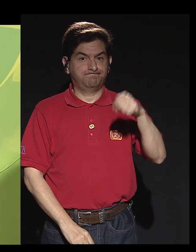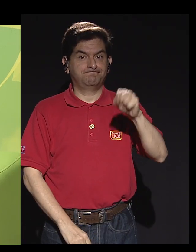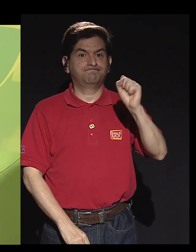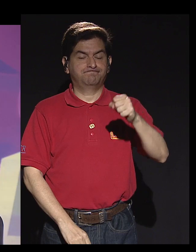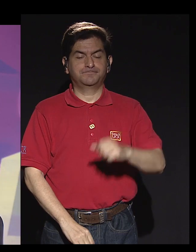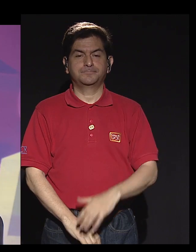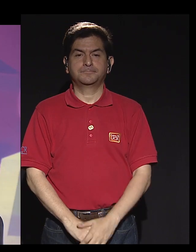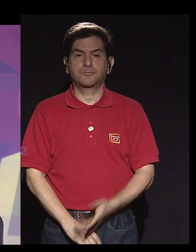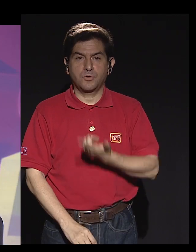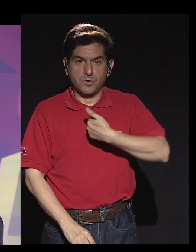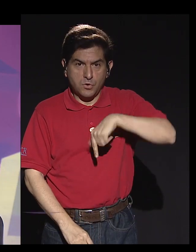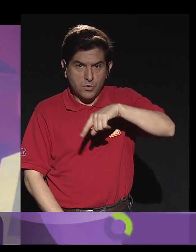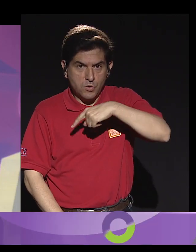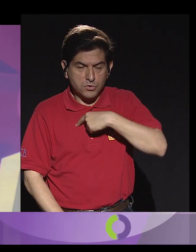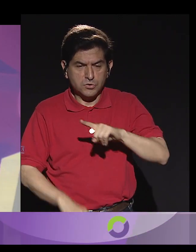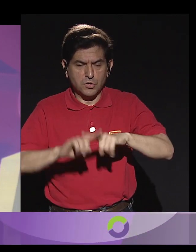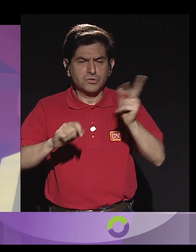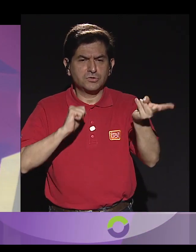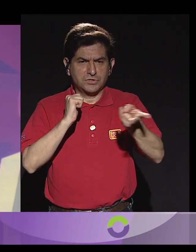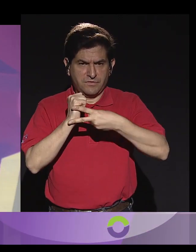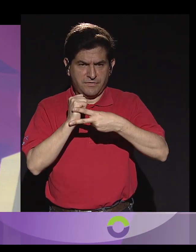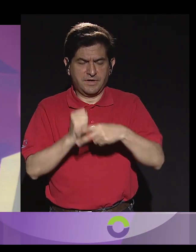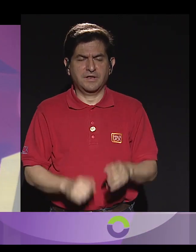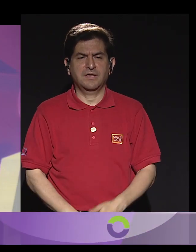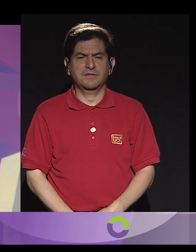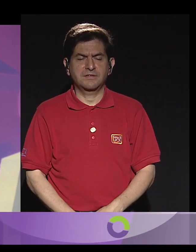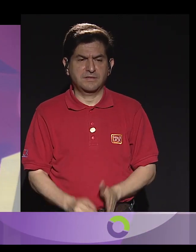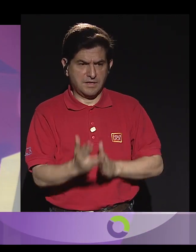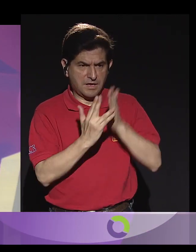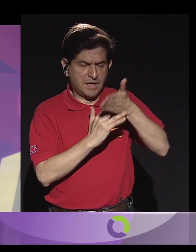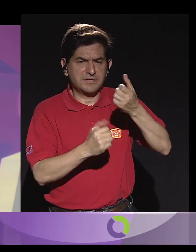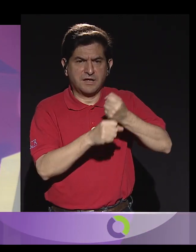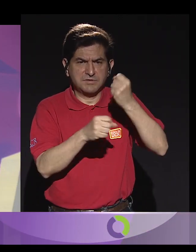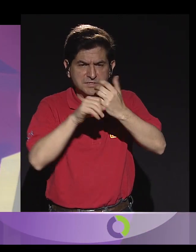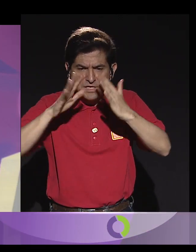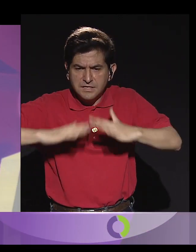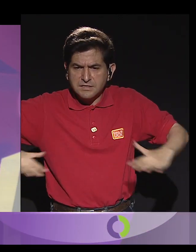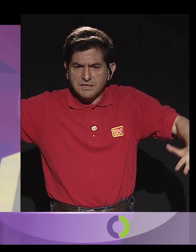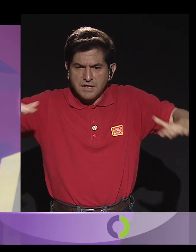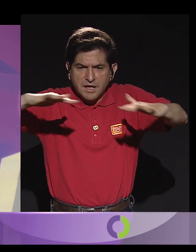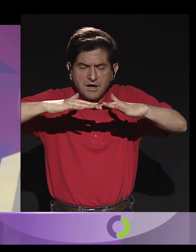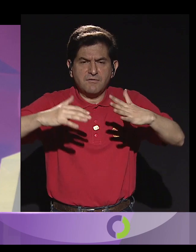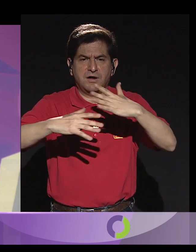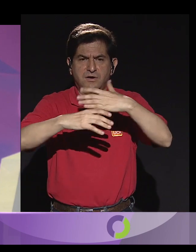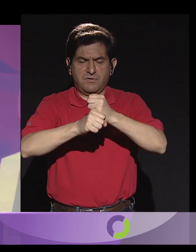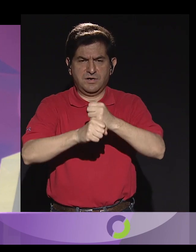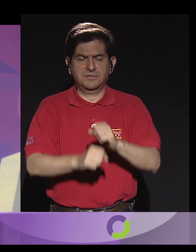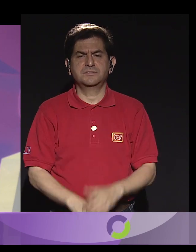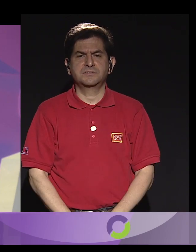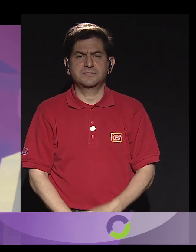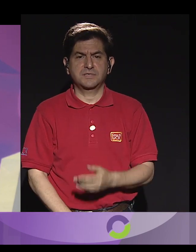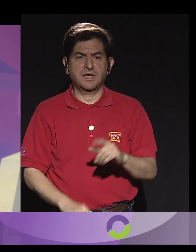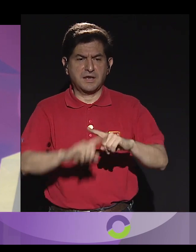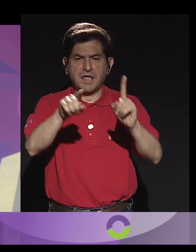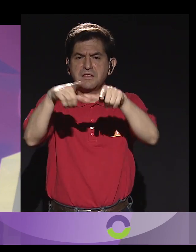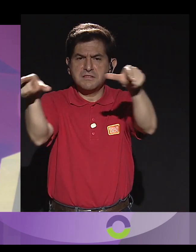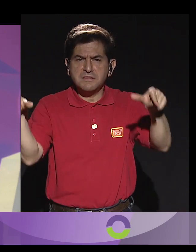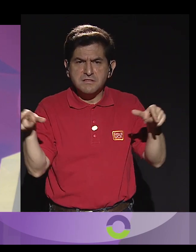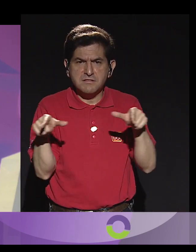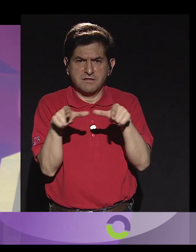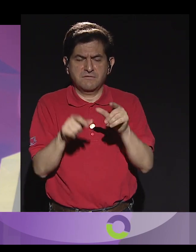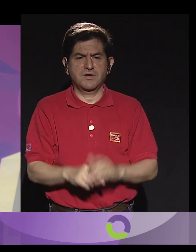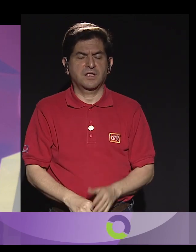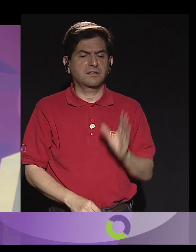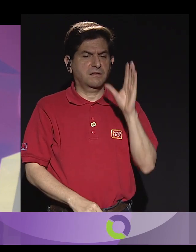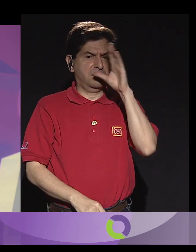supuesto, claro. Sí, nosotros en muchas ocasiones a través de nuestro trabajo de campo que hemos realizado desde